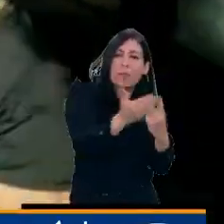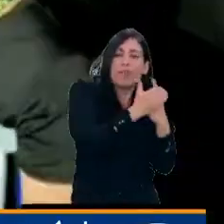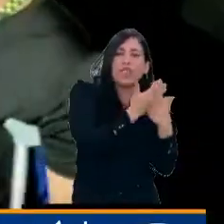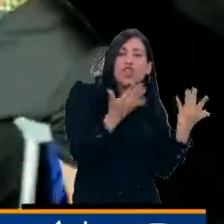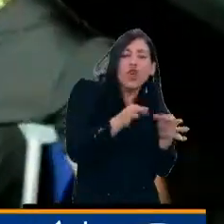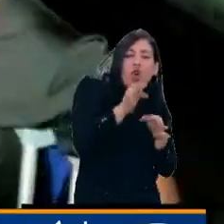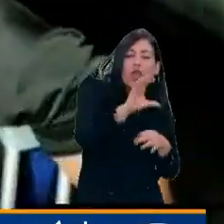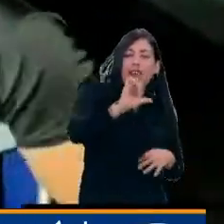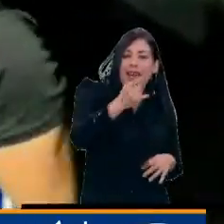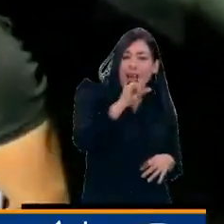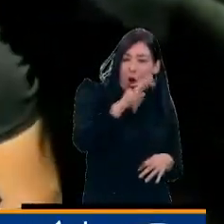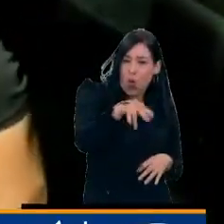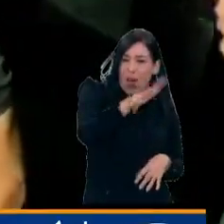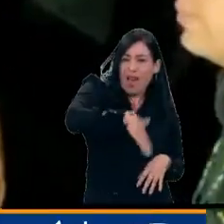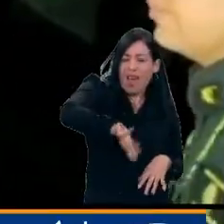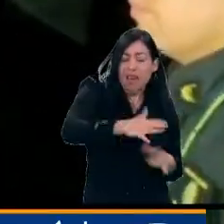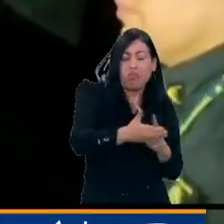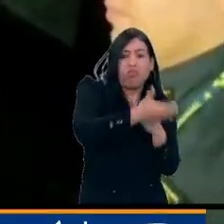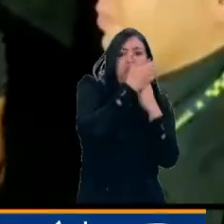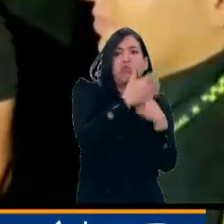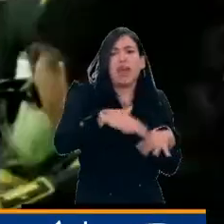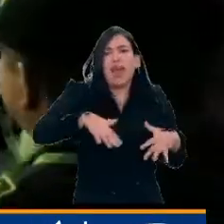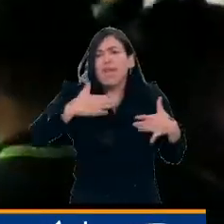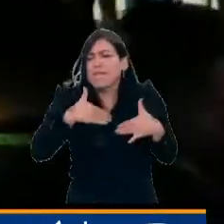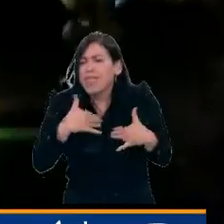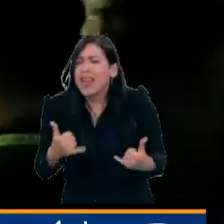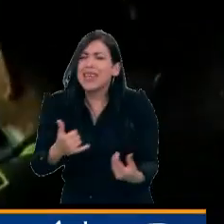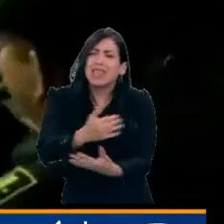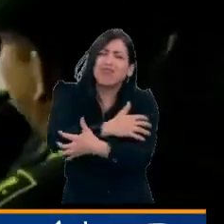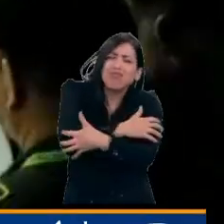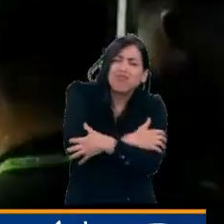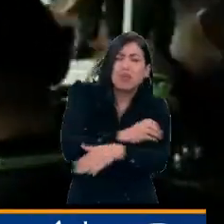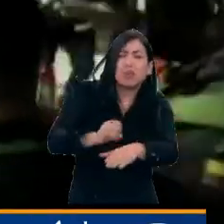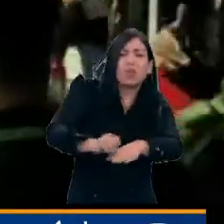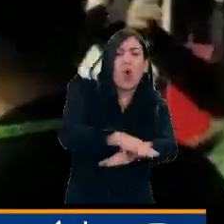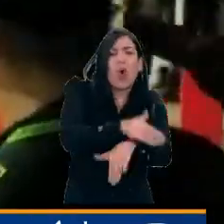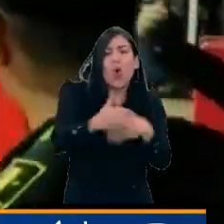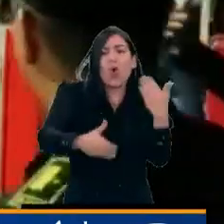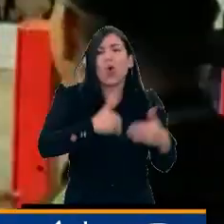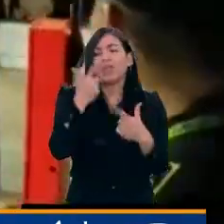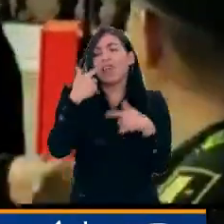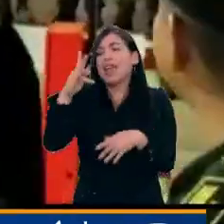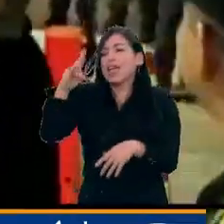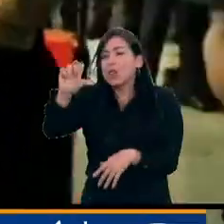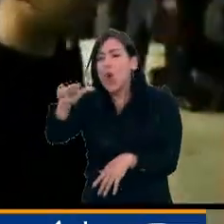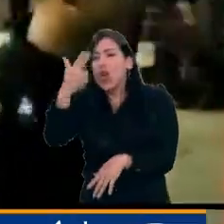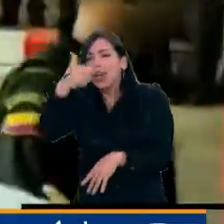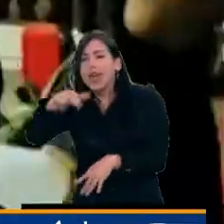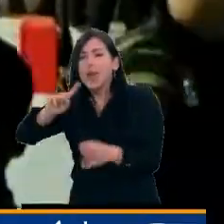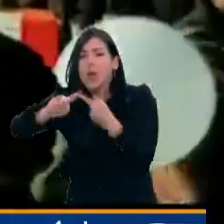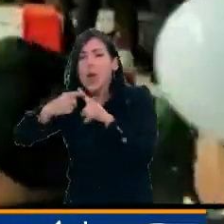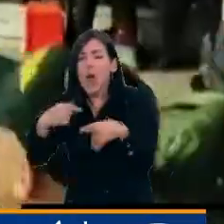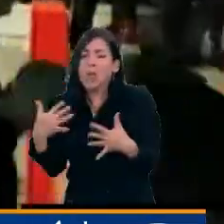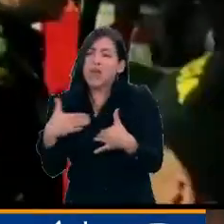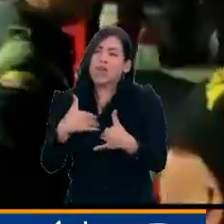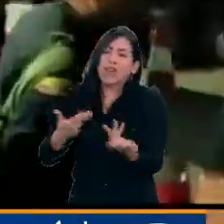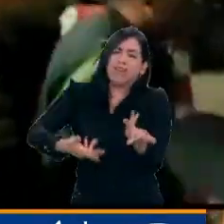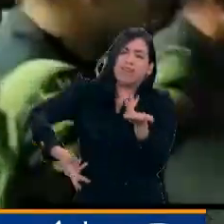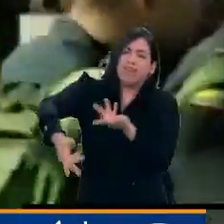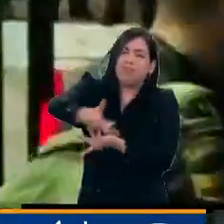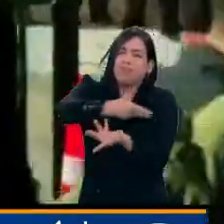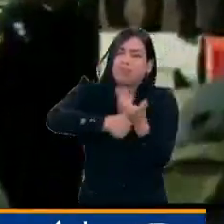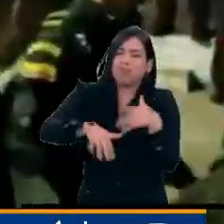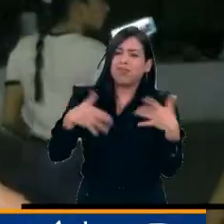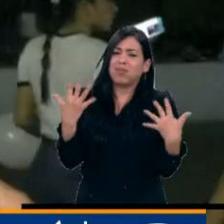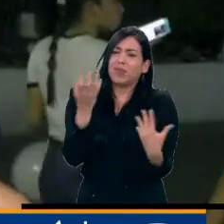San Vicente del Caguán, Caquetá. Entre abrazos, sonrisas y lágrimas de felicidad, esposas, hijos y amigos se reencontraron con